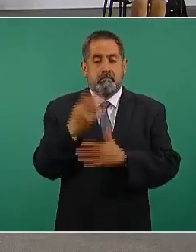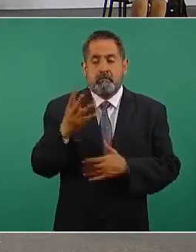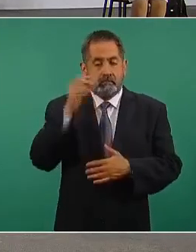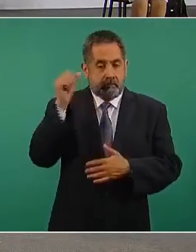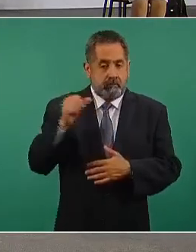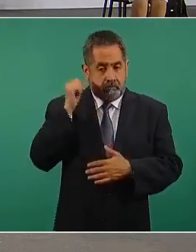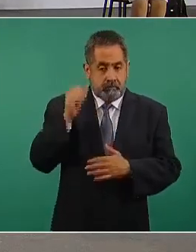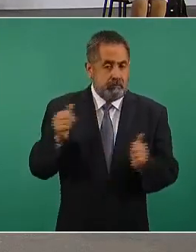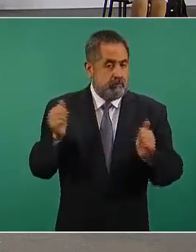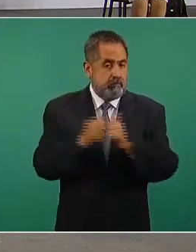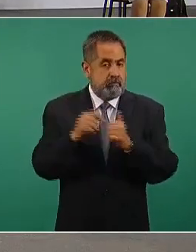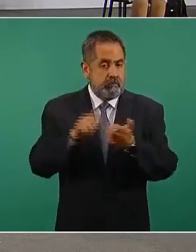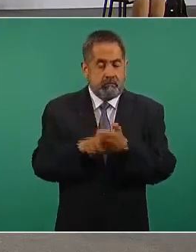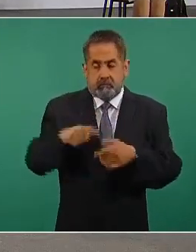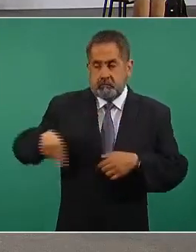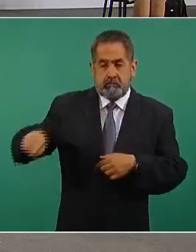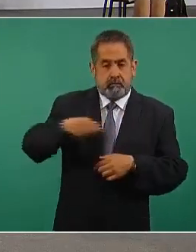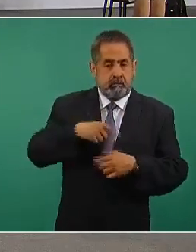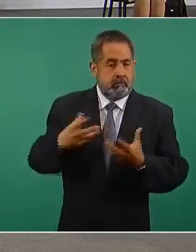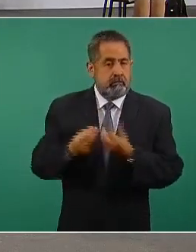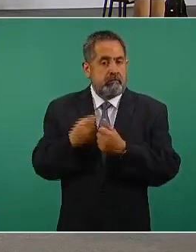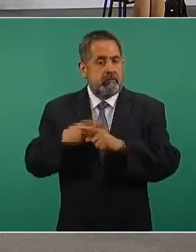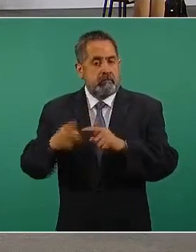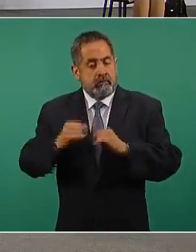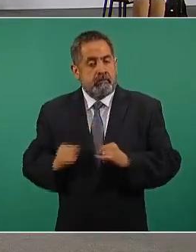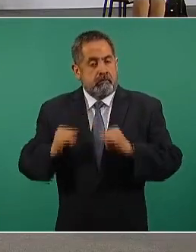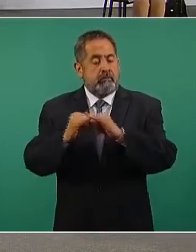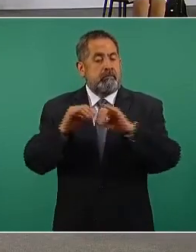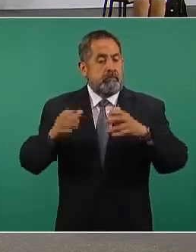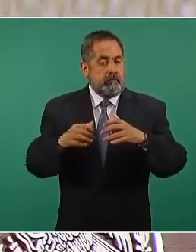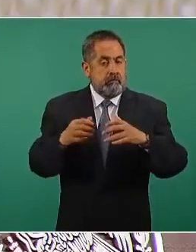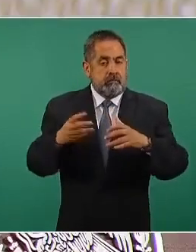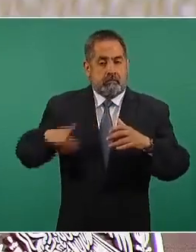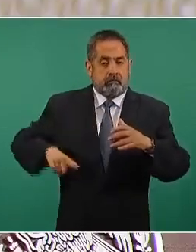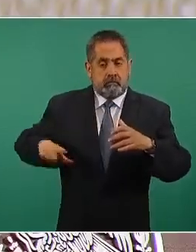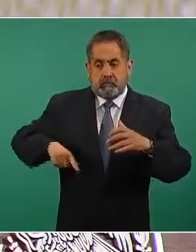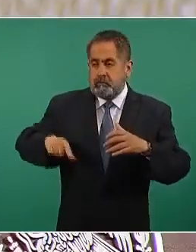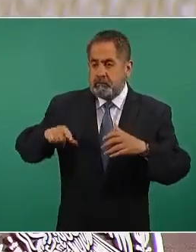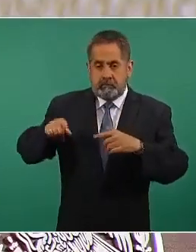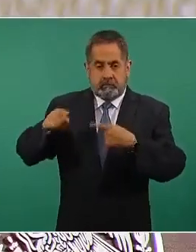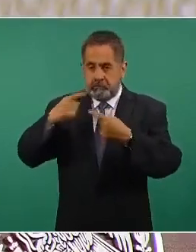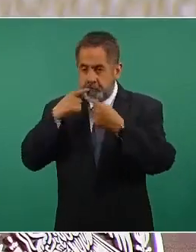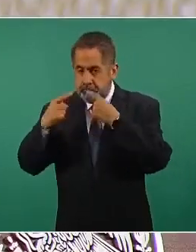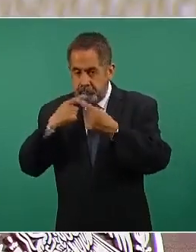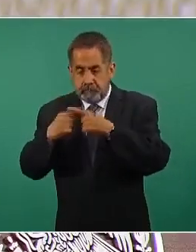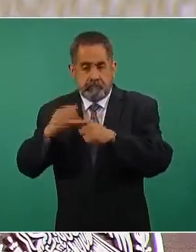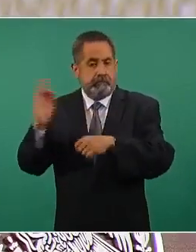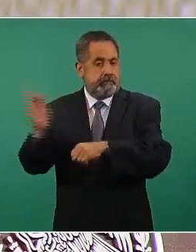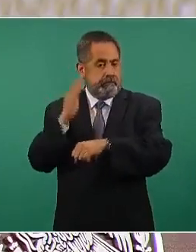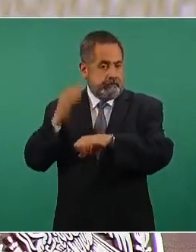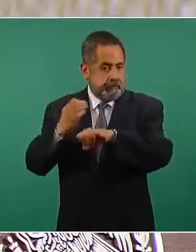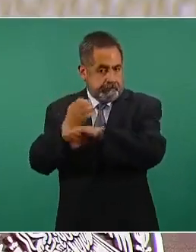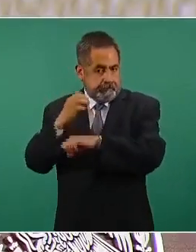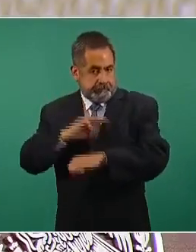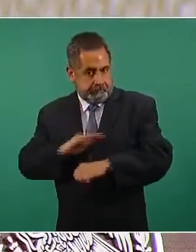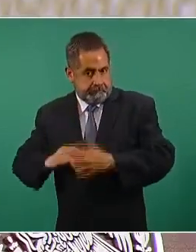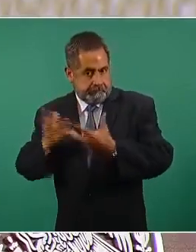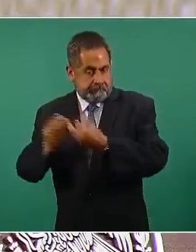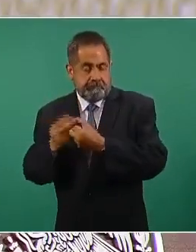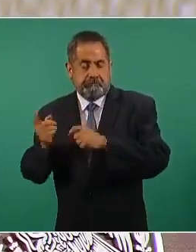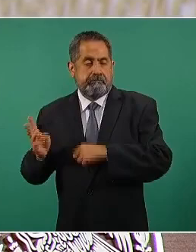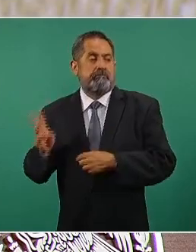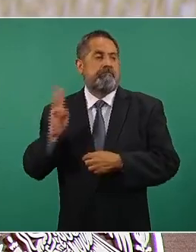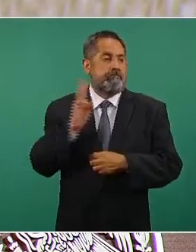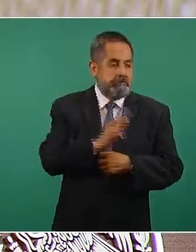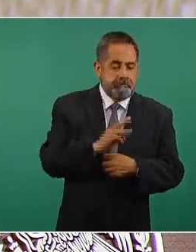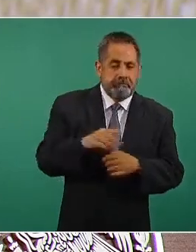coordinación con los miembros de las instituciones de los tres niveles de gobierno, se trasladan al punto